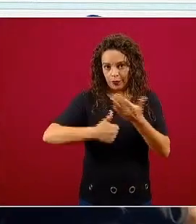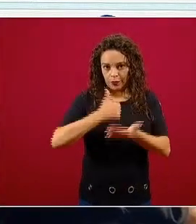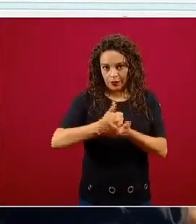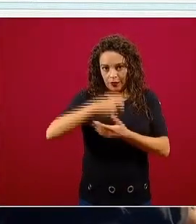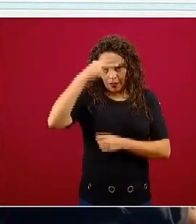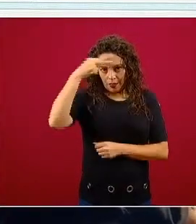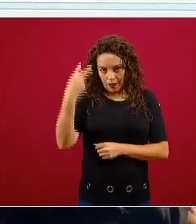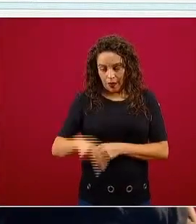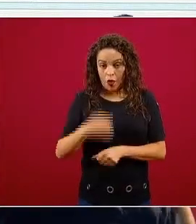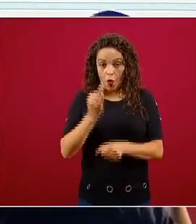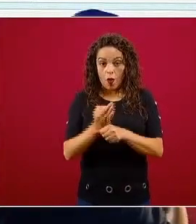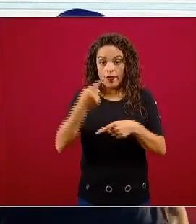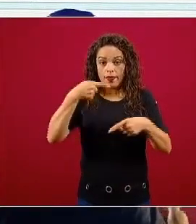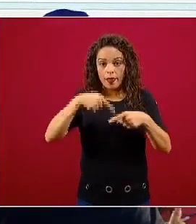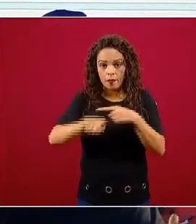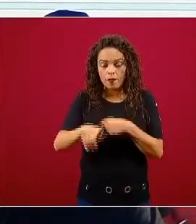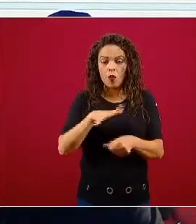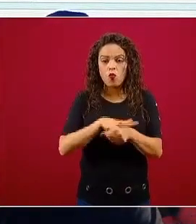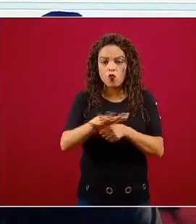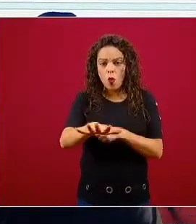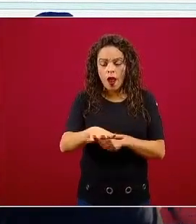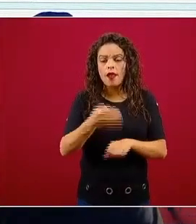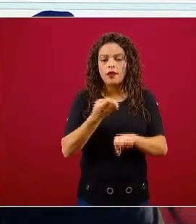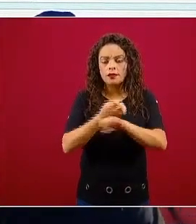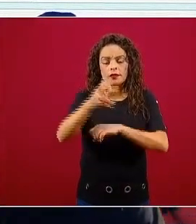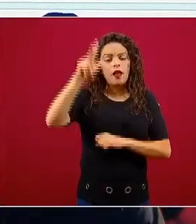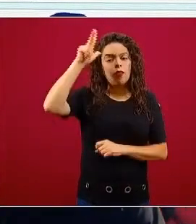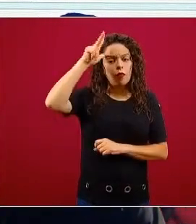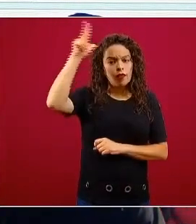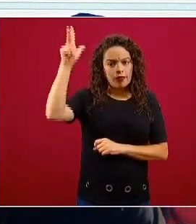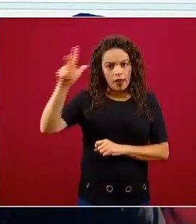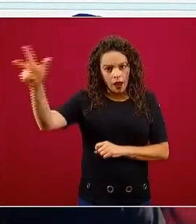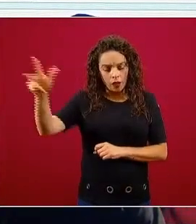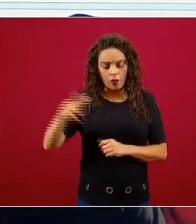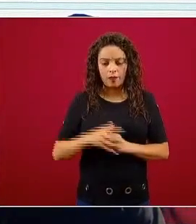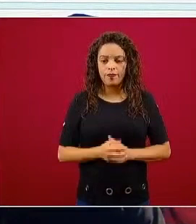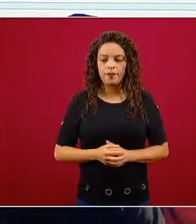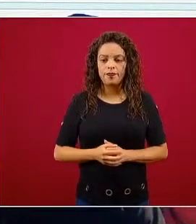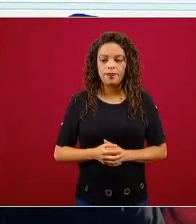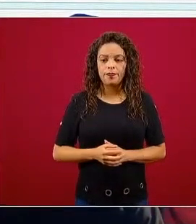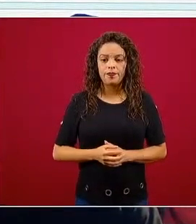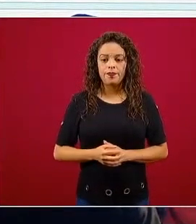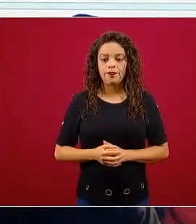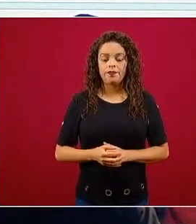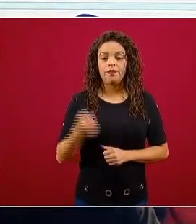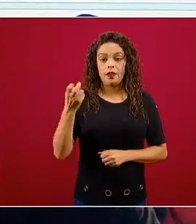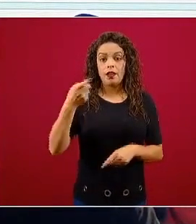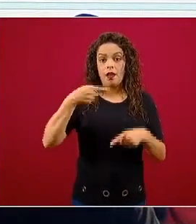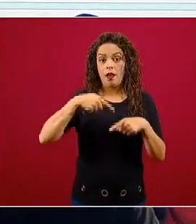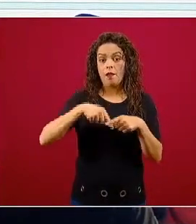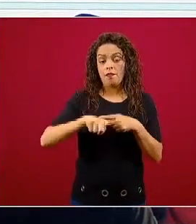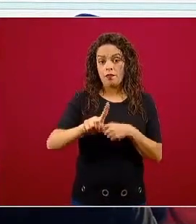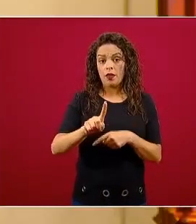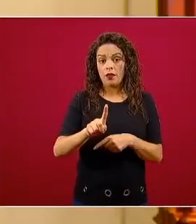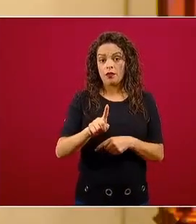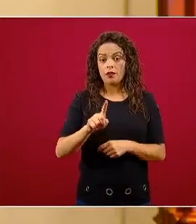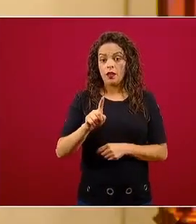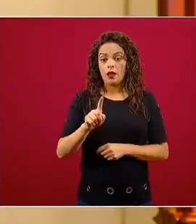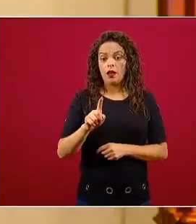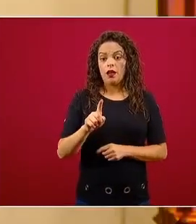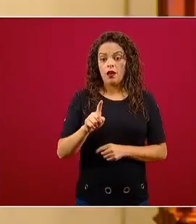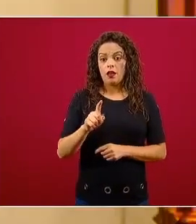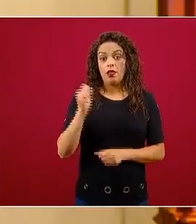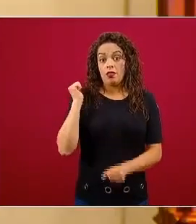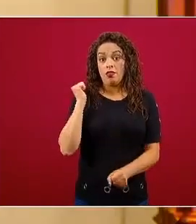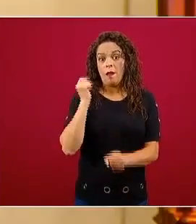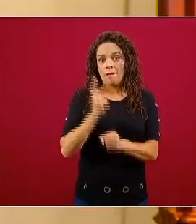a iniciar con el primero de ellos, que es el estado de Hidalgo. El estado de Hidalgo también inició con sus primeros casos de manera